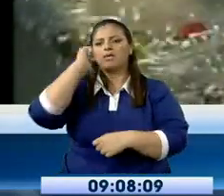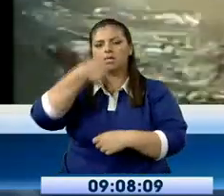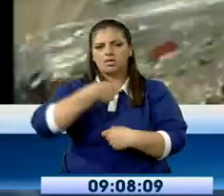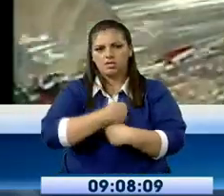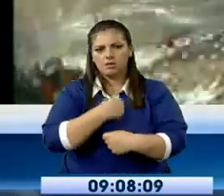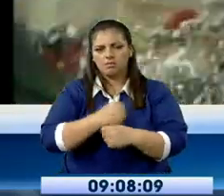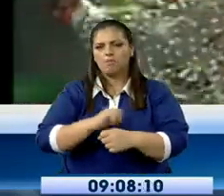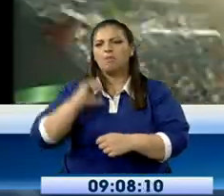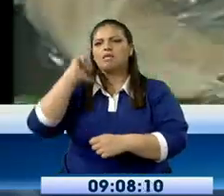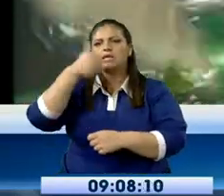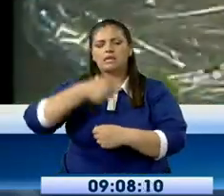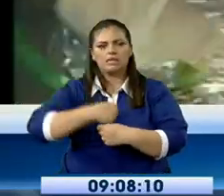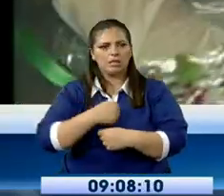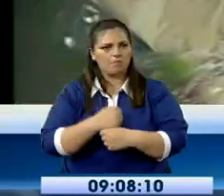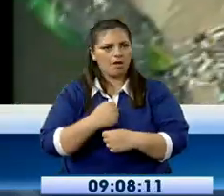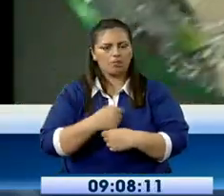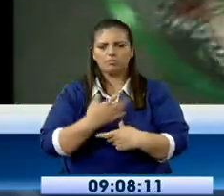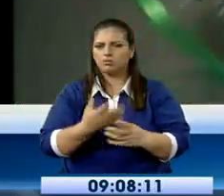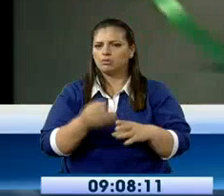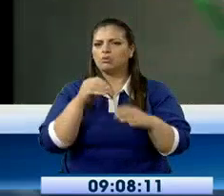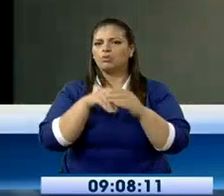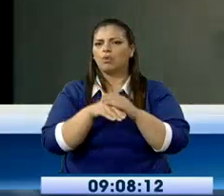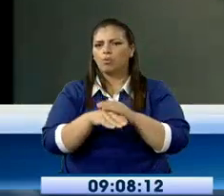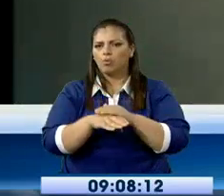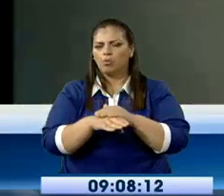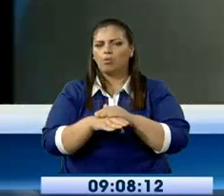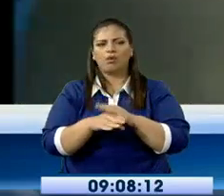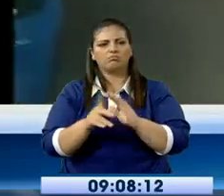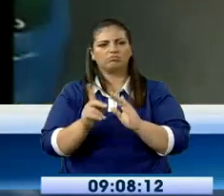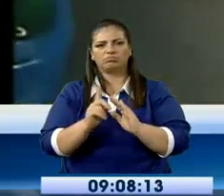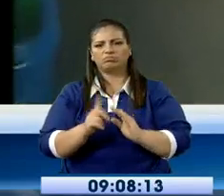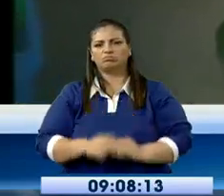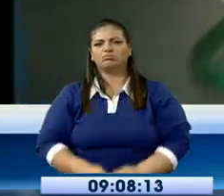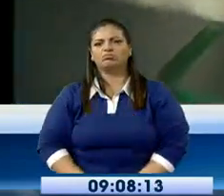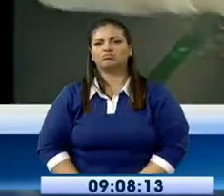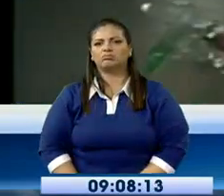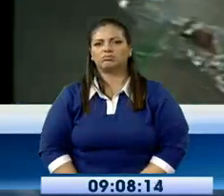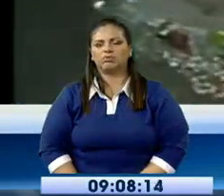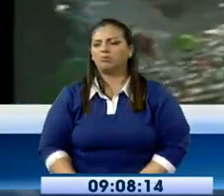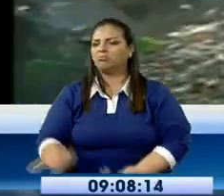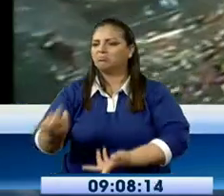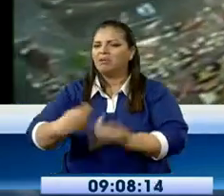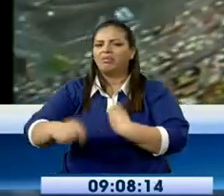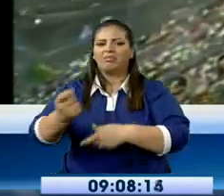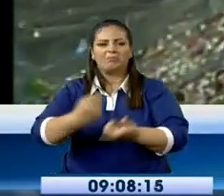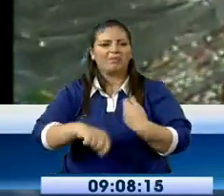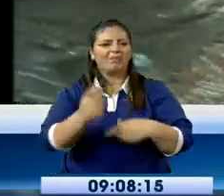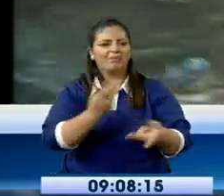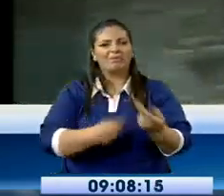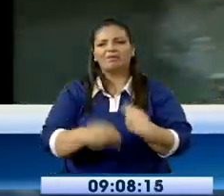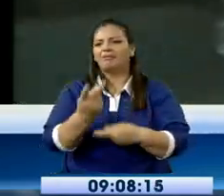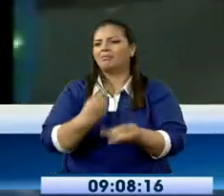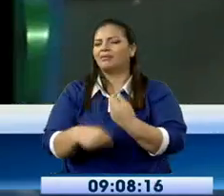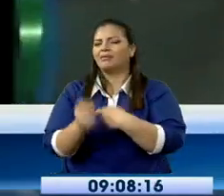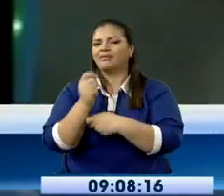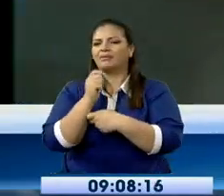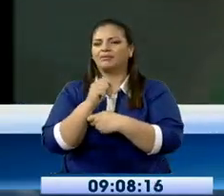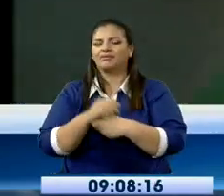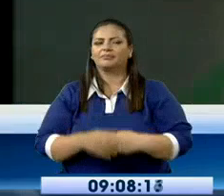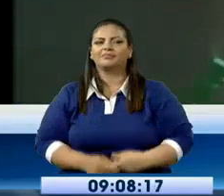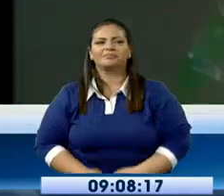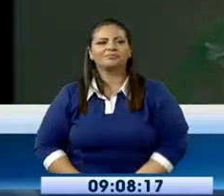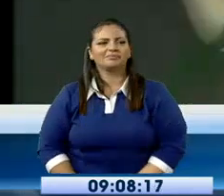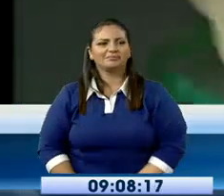fresco posible, ¿no? Claro que sí. Eso es lo ideal. Y la gente va y viene y lo lleva. Ahí está. El